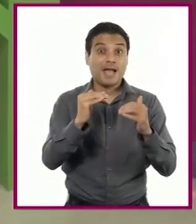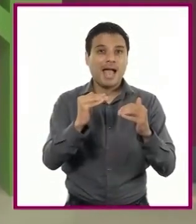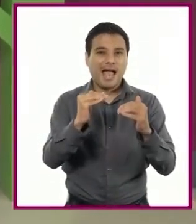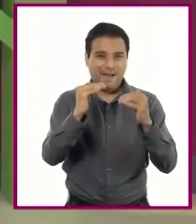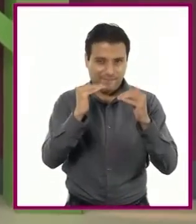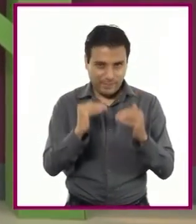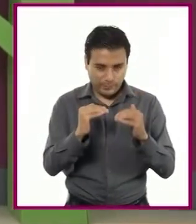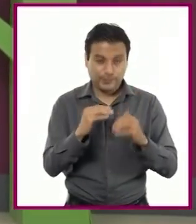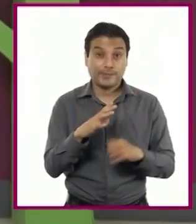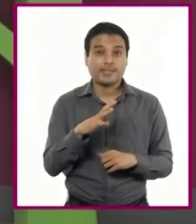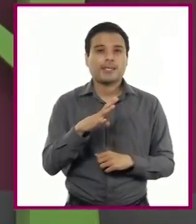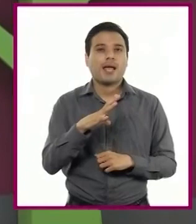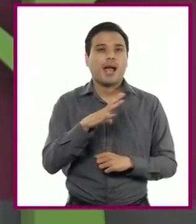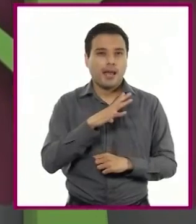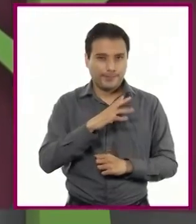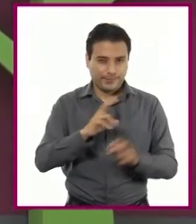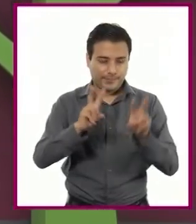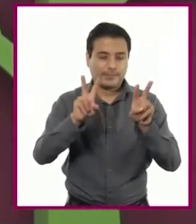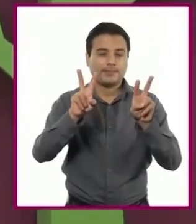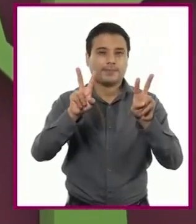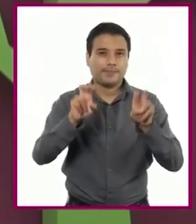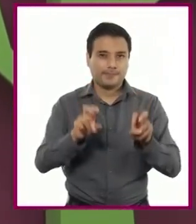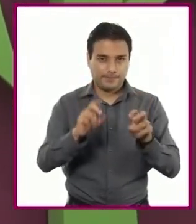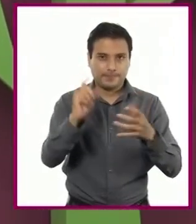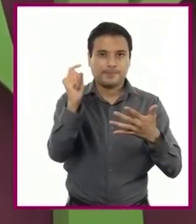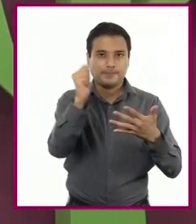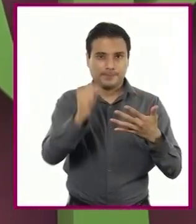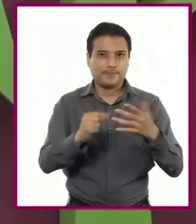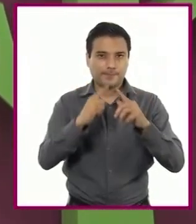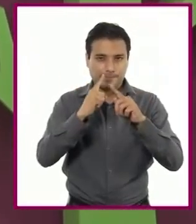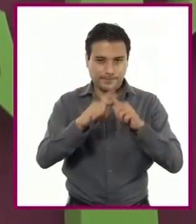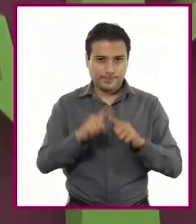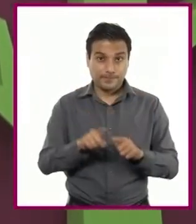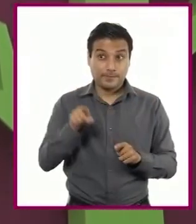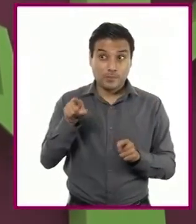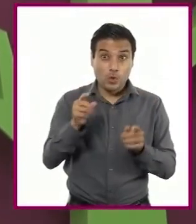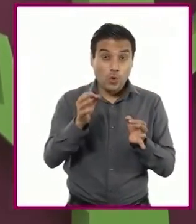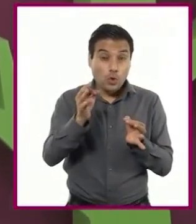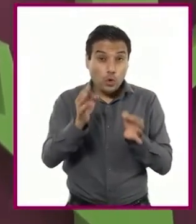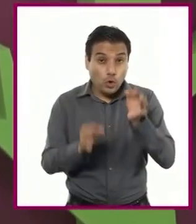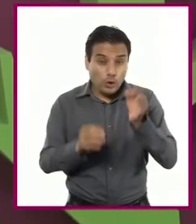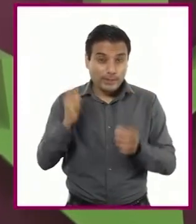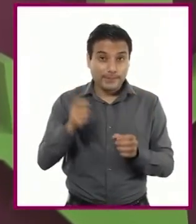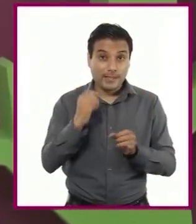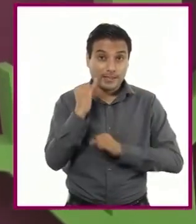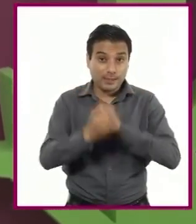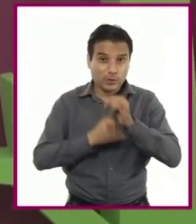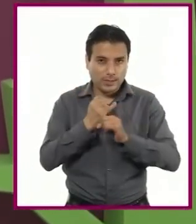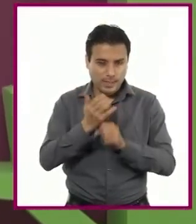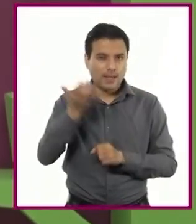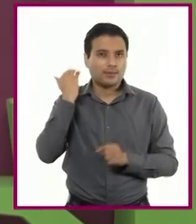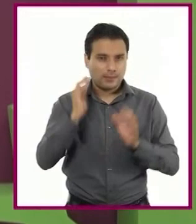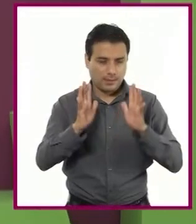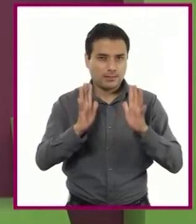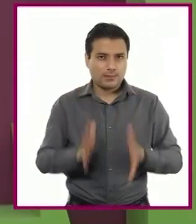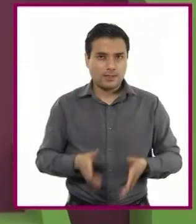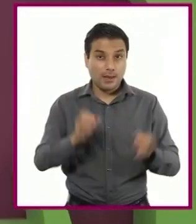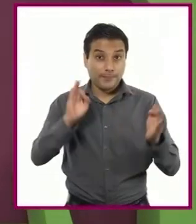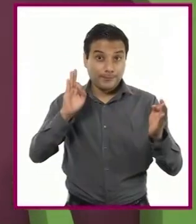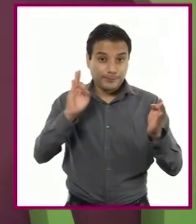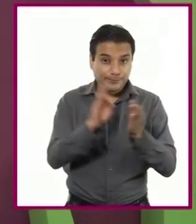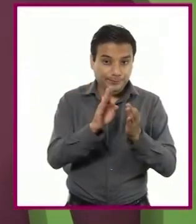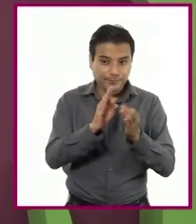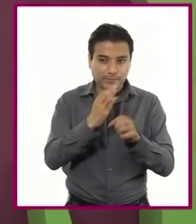los casos en los que la Corte Penal Internacional ha intervenido y ha condenado a los sentenciados